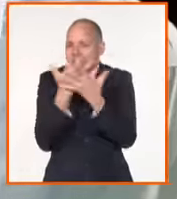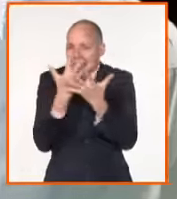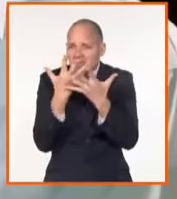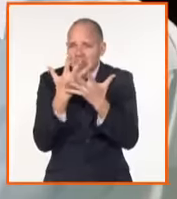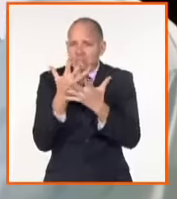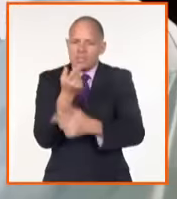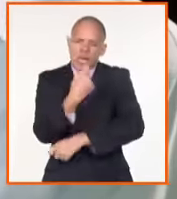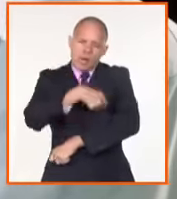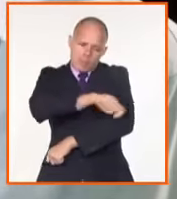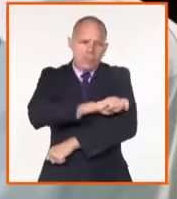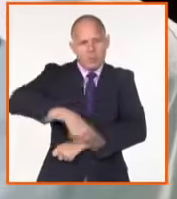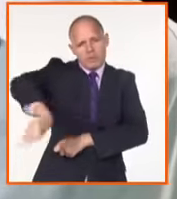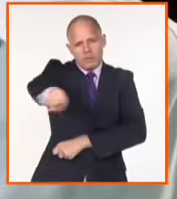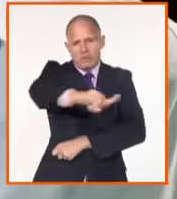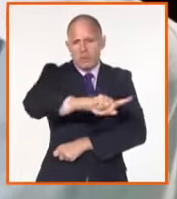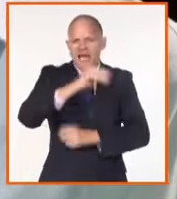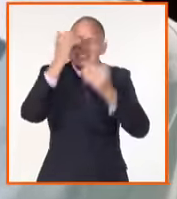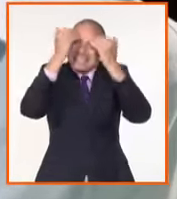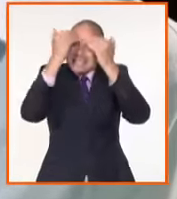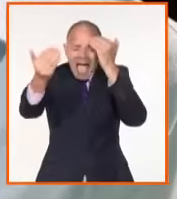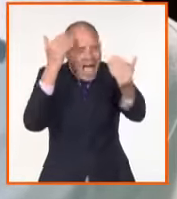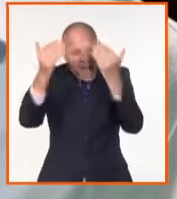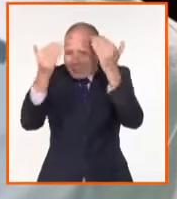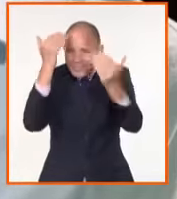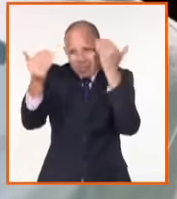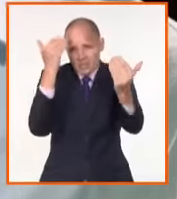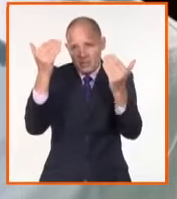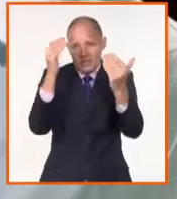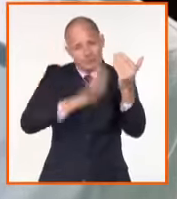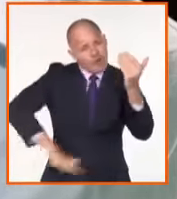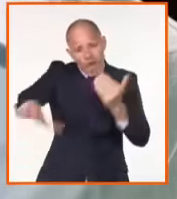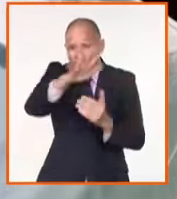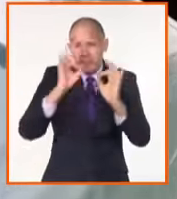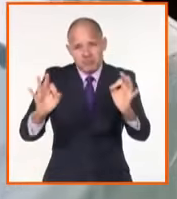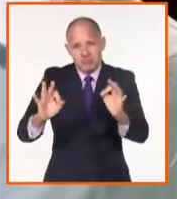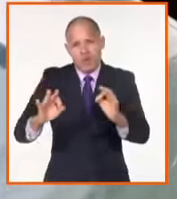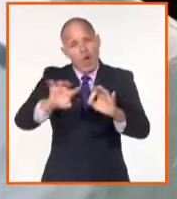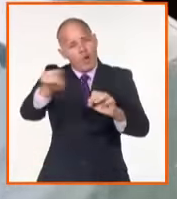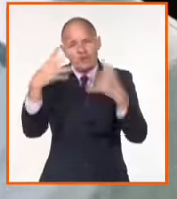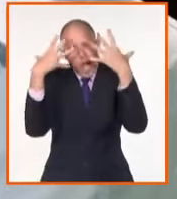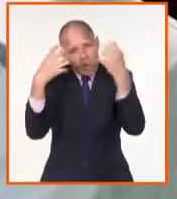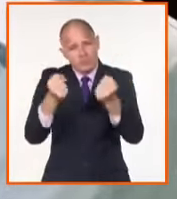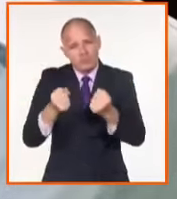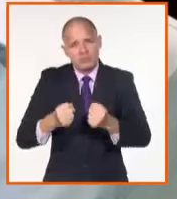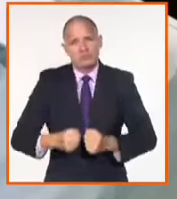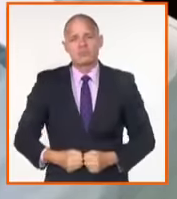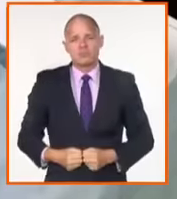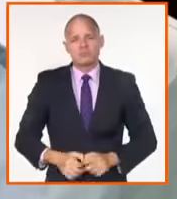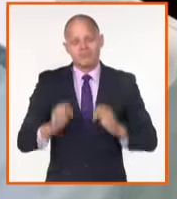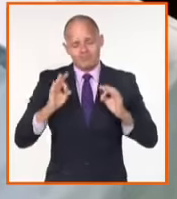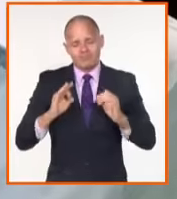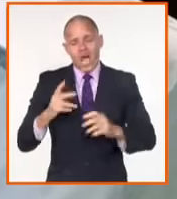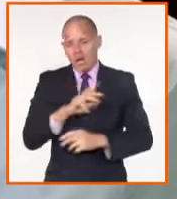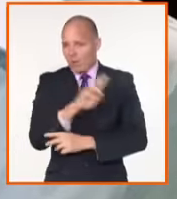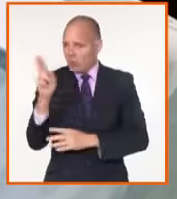heroísmo, su apoyo, su comprensión y su aporte. Por eso la revolución